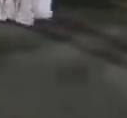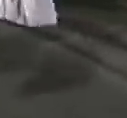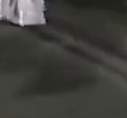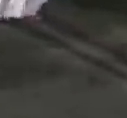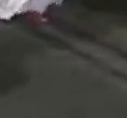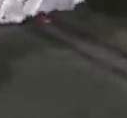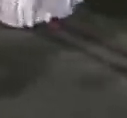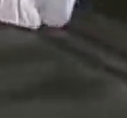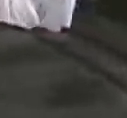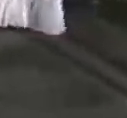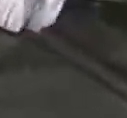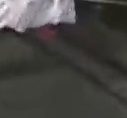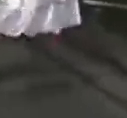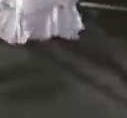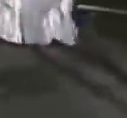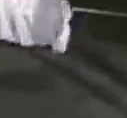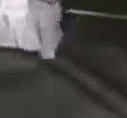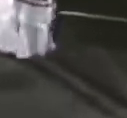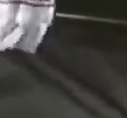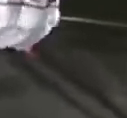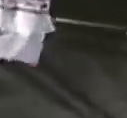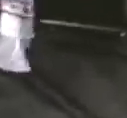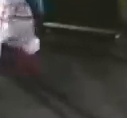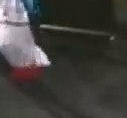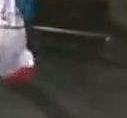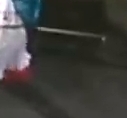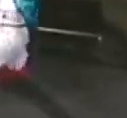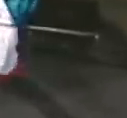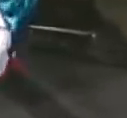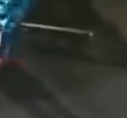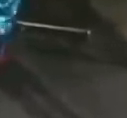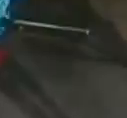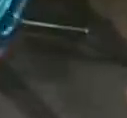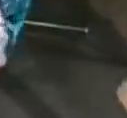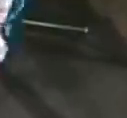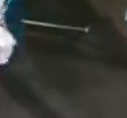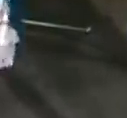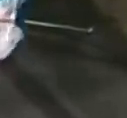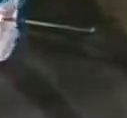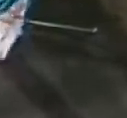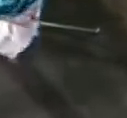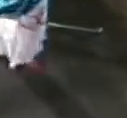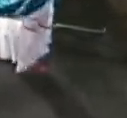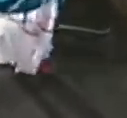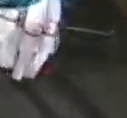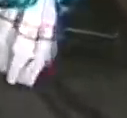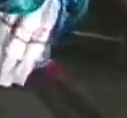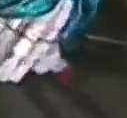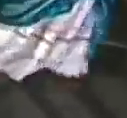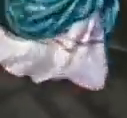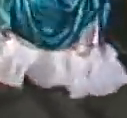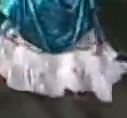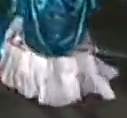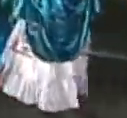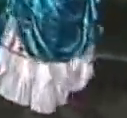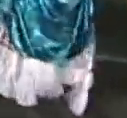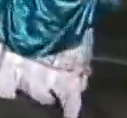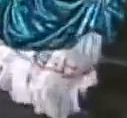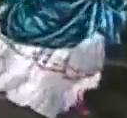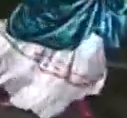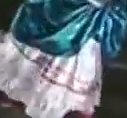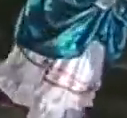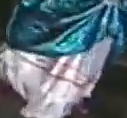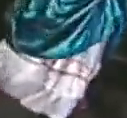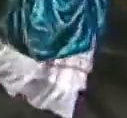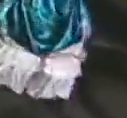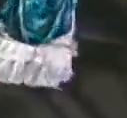Isidora, Calypso Queen, con qué rindao. Isidora, Calypso Queen, con qué rindao. A sweet